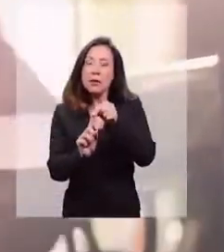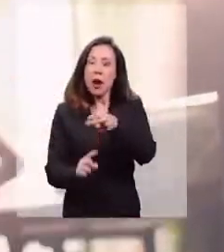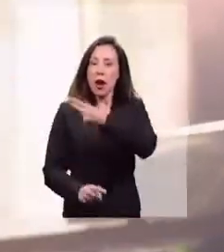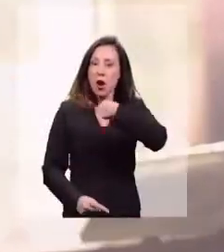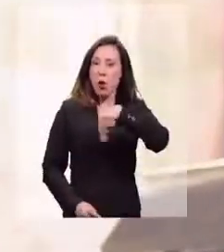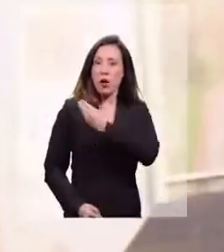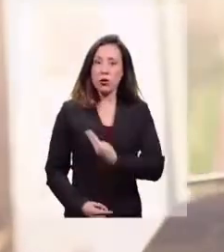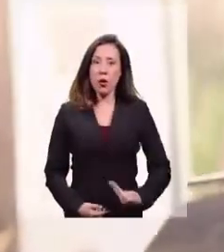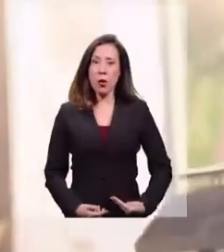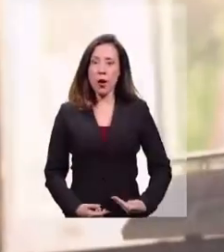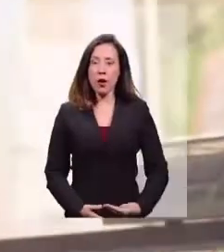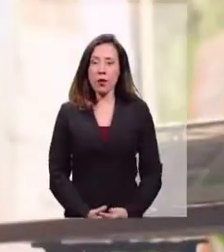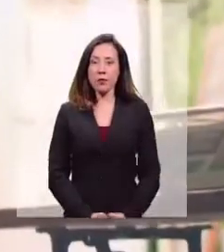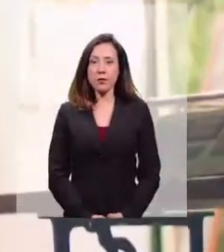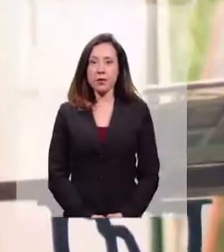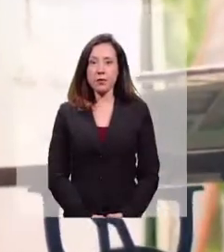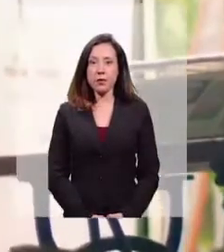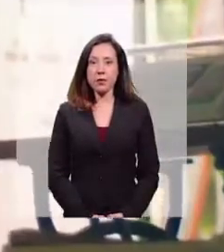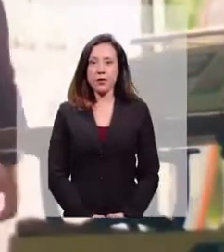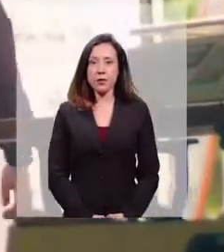corazón de nuestro gobierno.